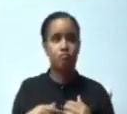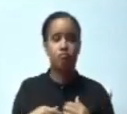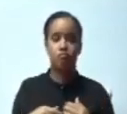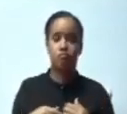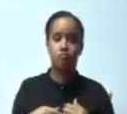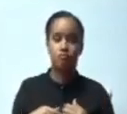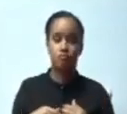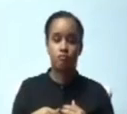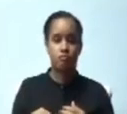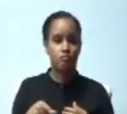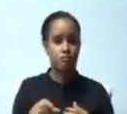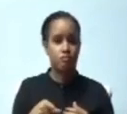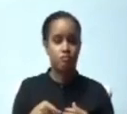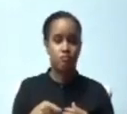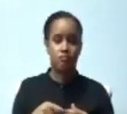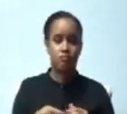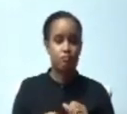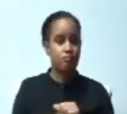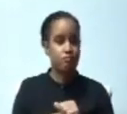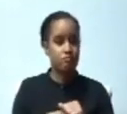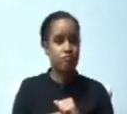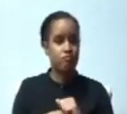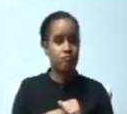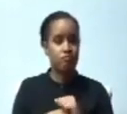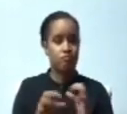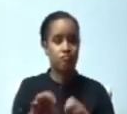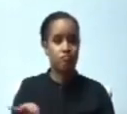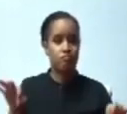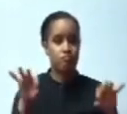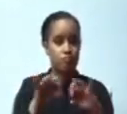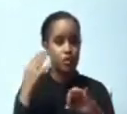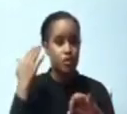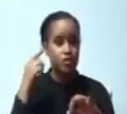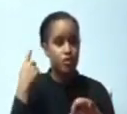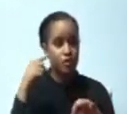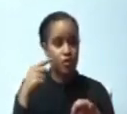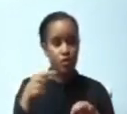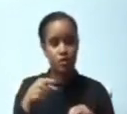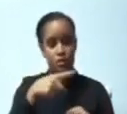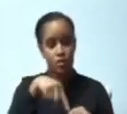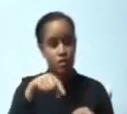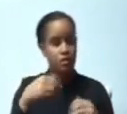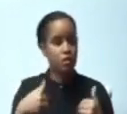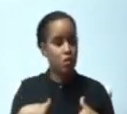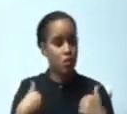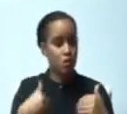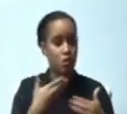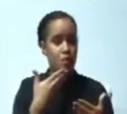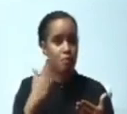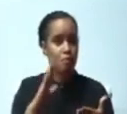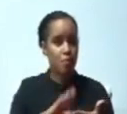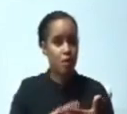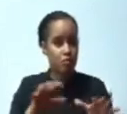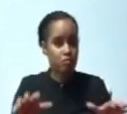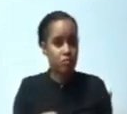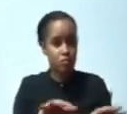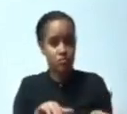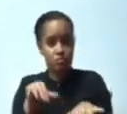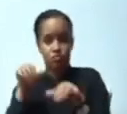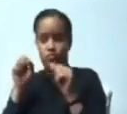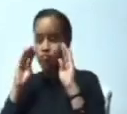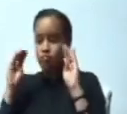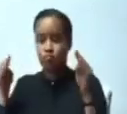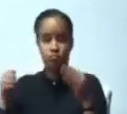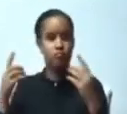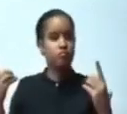una disciplina tan importante para alejarlo de los malos caminos y colocarlo en la ruta